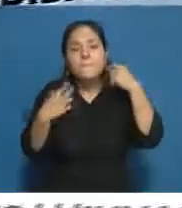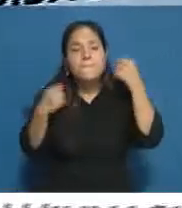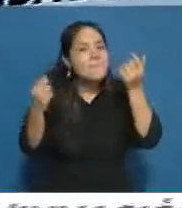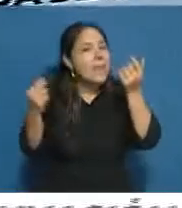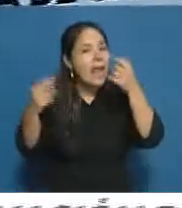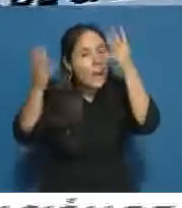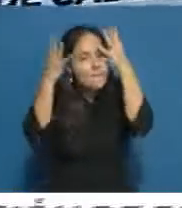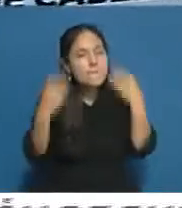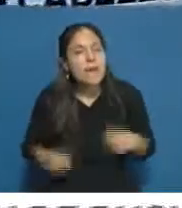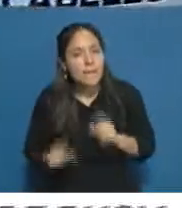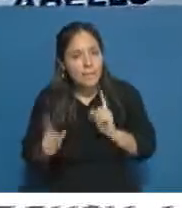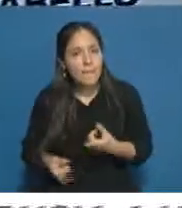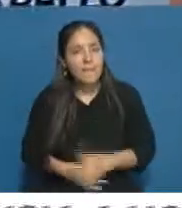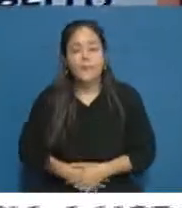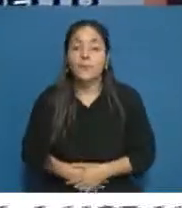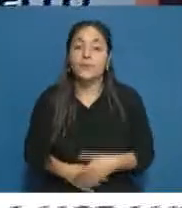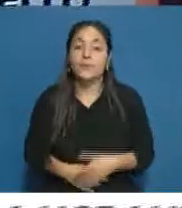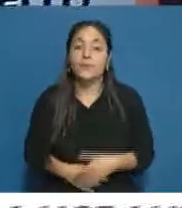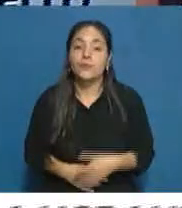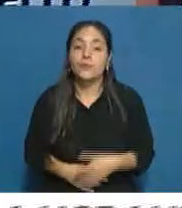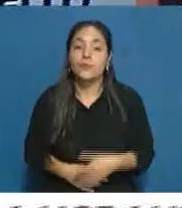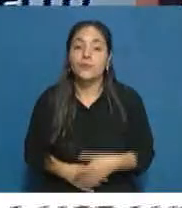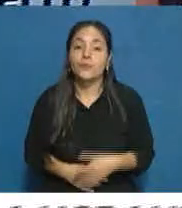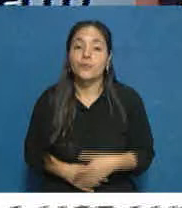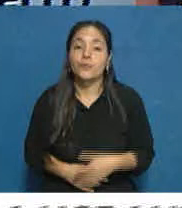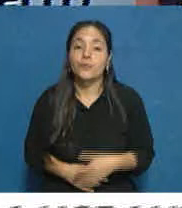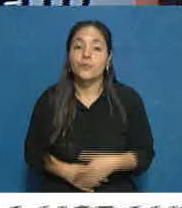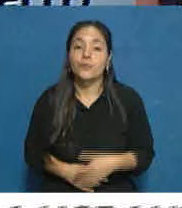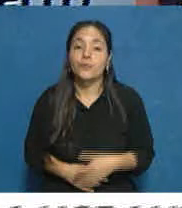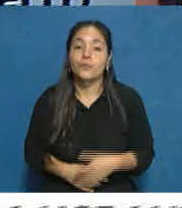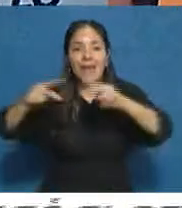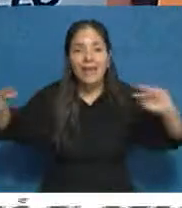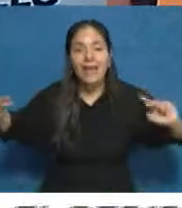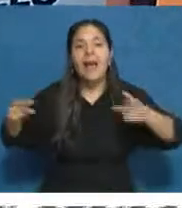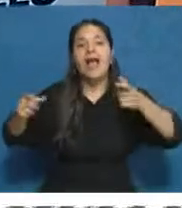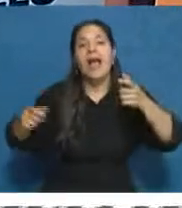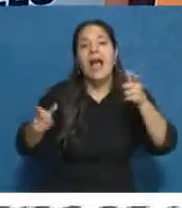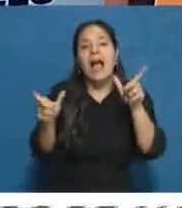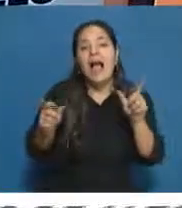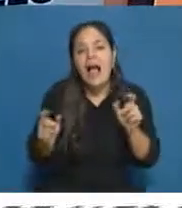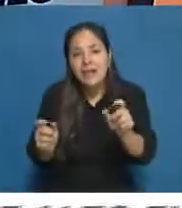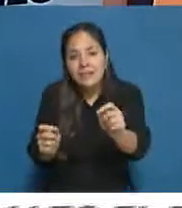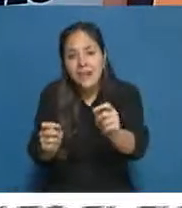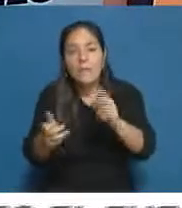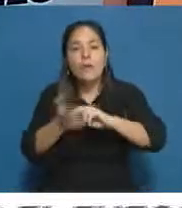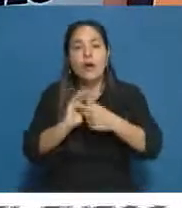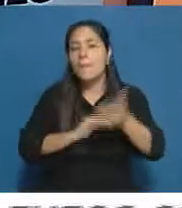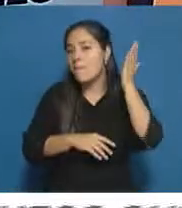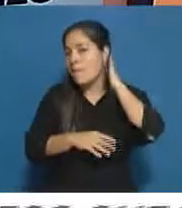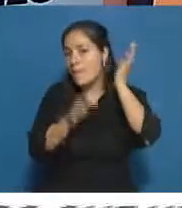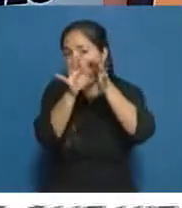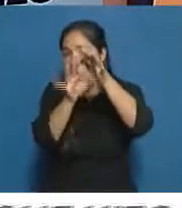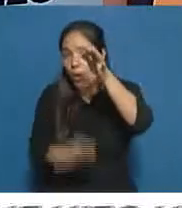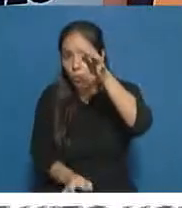consecuencias graves? Esto es a largo plazo. Defectos genéticos, cáncer, problemas en la médula ósea. Esto lo vimos